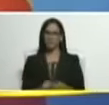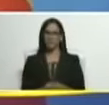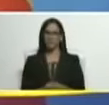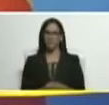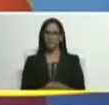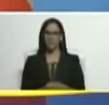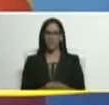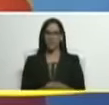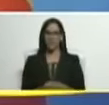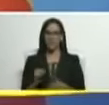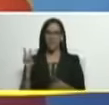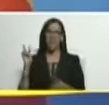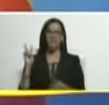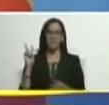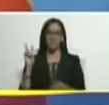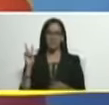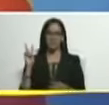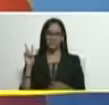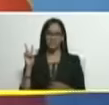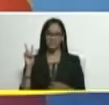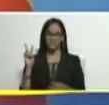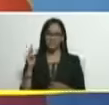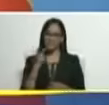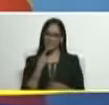La bidental, le dicen.